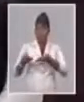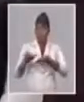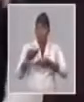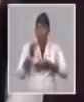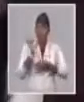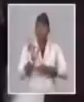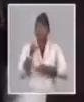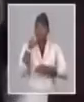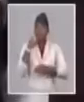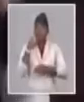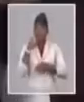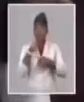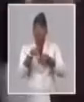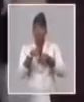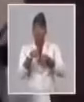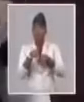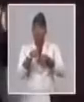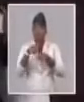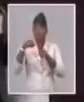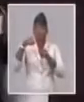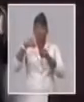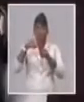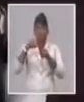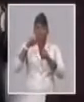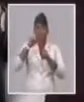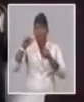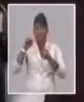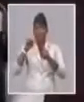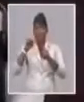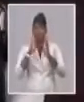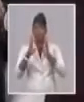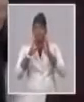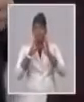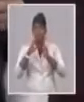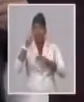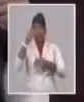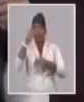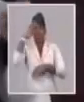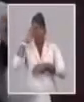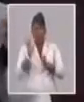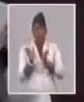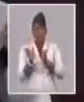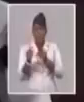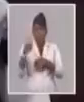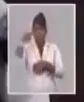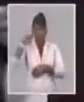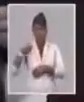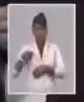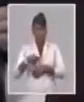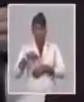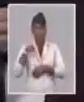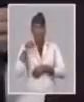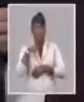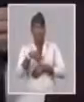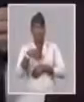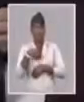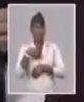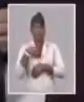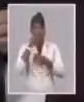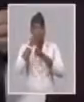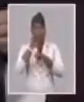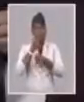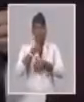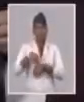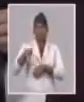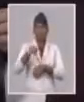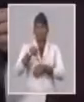a ver, que ya está circulando a través de las redes informales en el país, el llamado paquete y otras maneras de acceso,